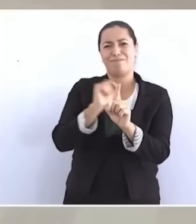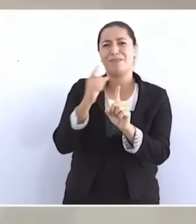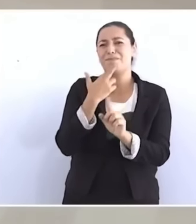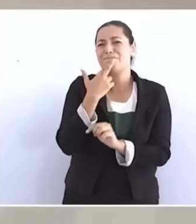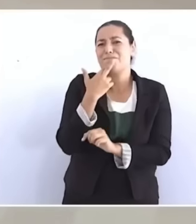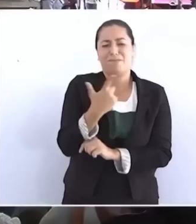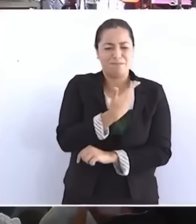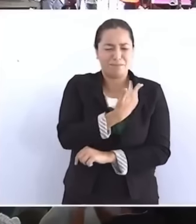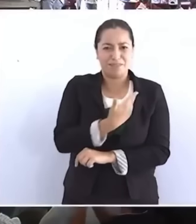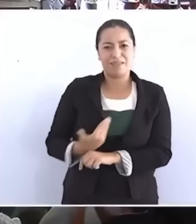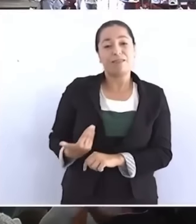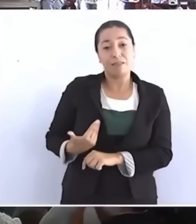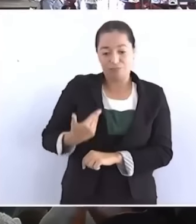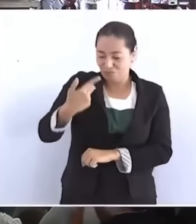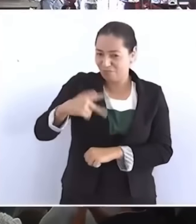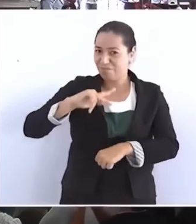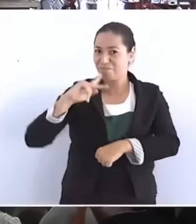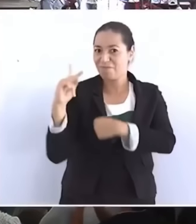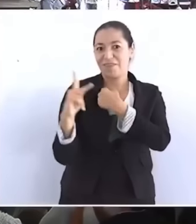Andrés Manuel López Obrador.